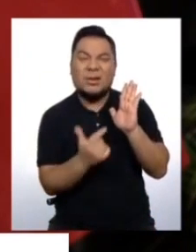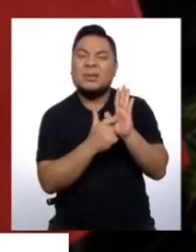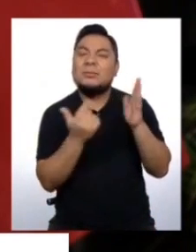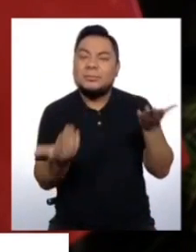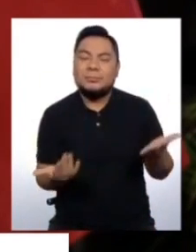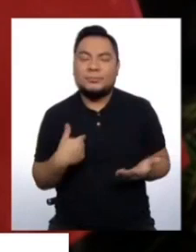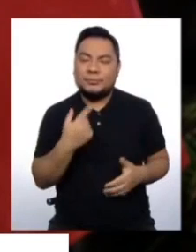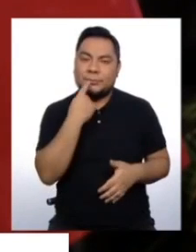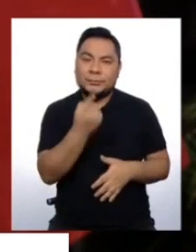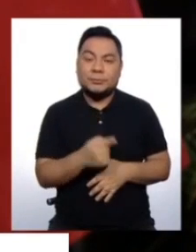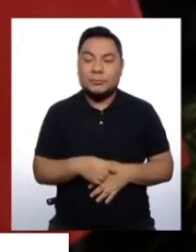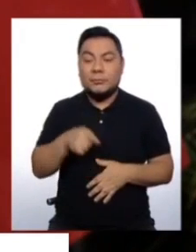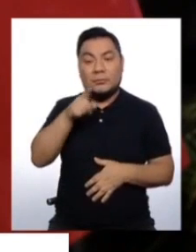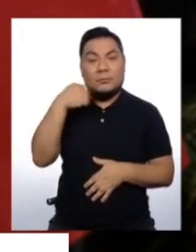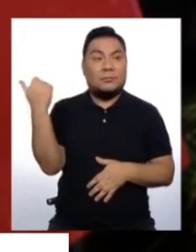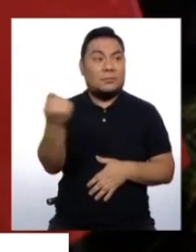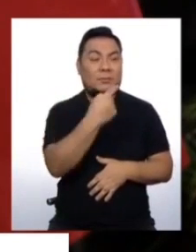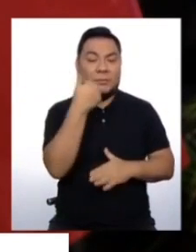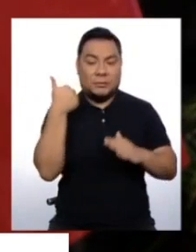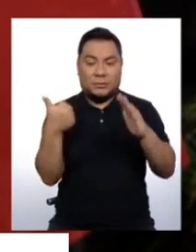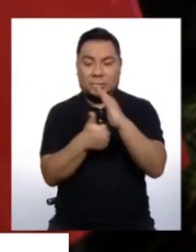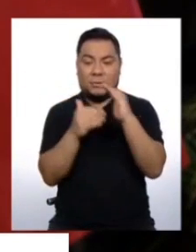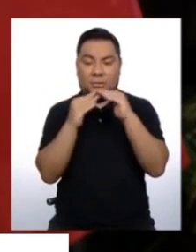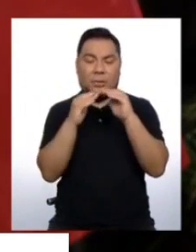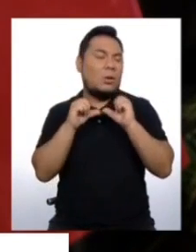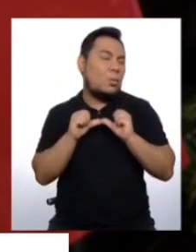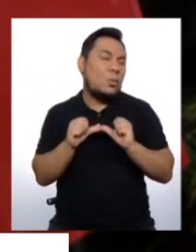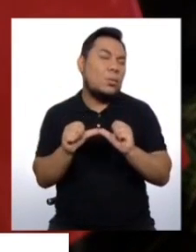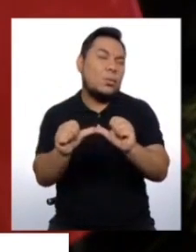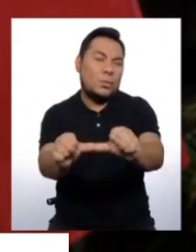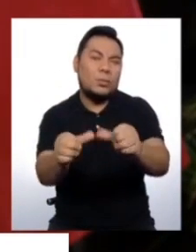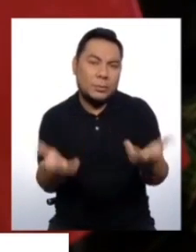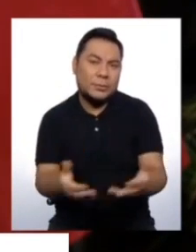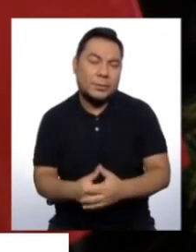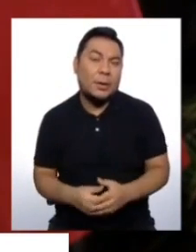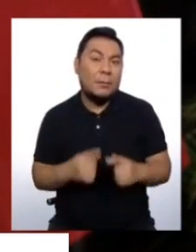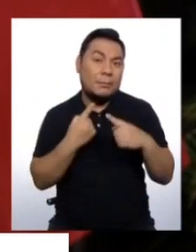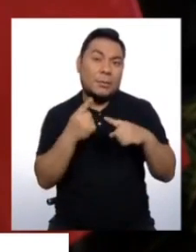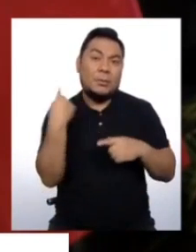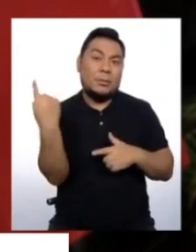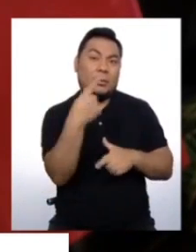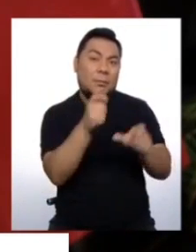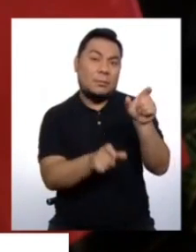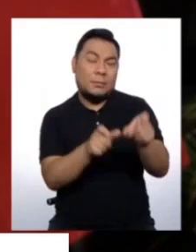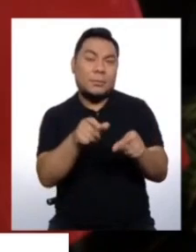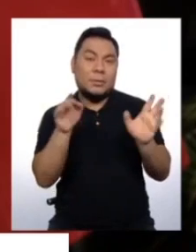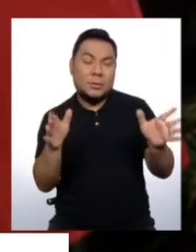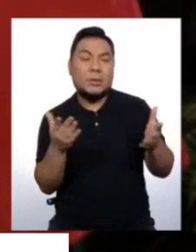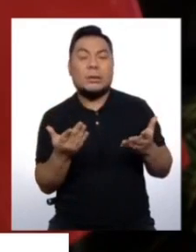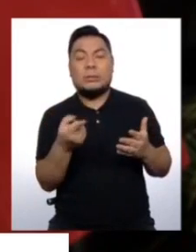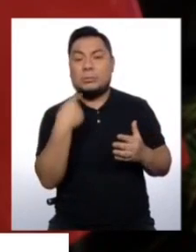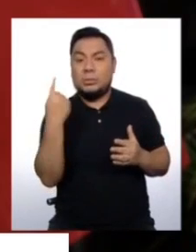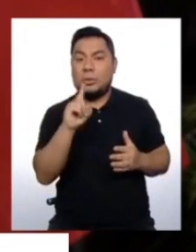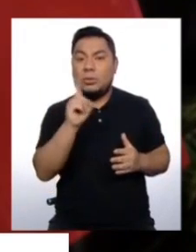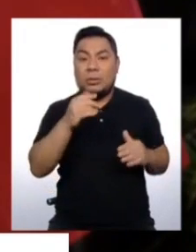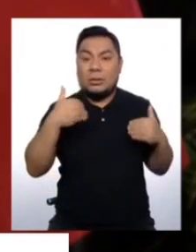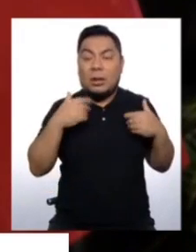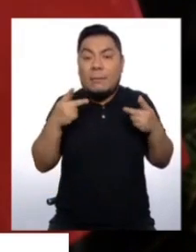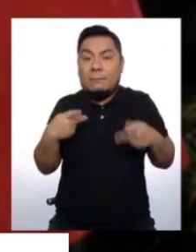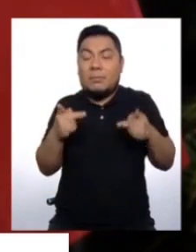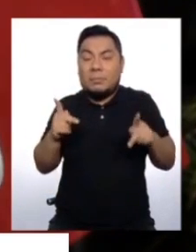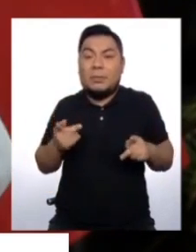como hemos dicho, la cuarentena continúa. En consecuencia, las personas que no tienen ninguna